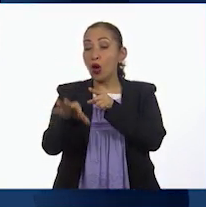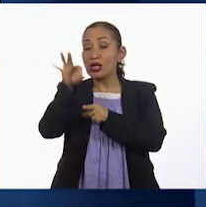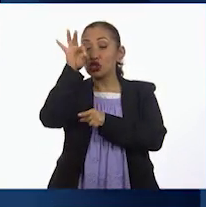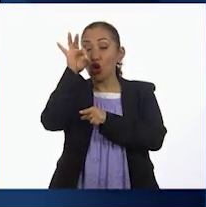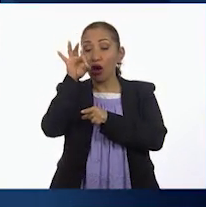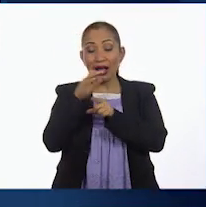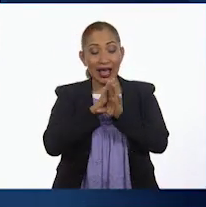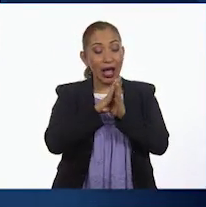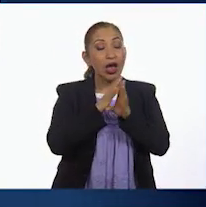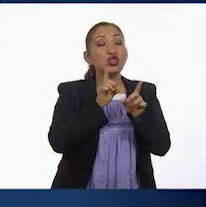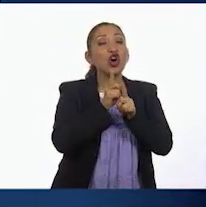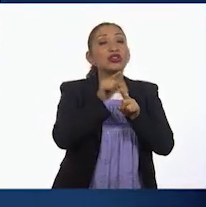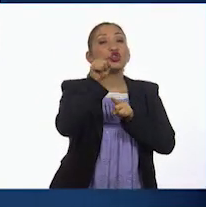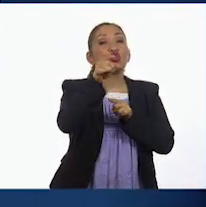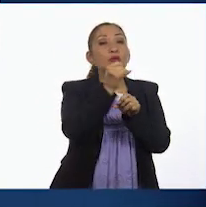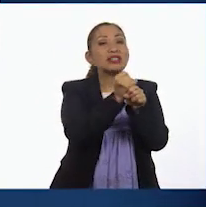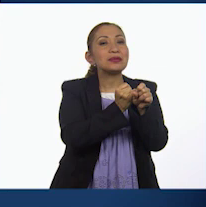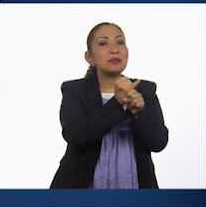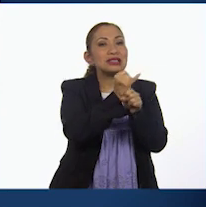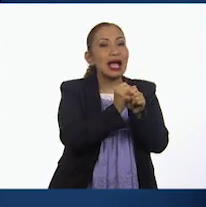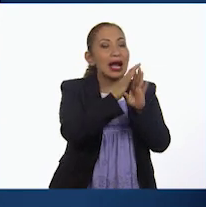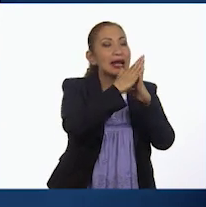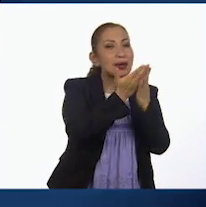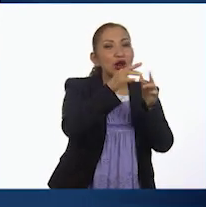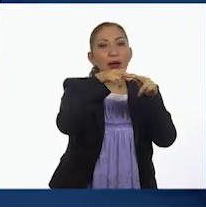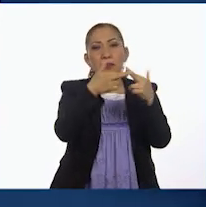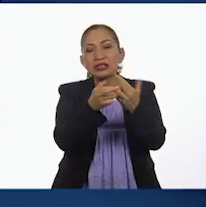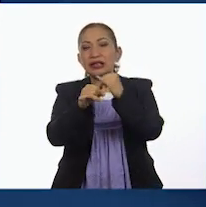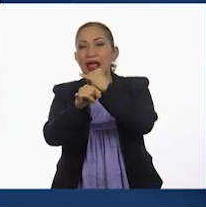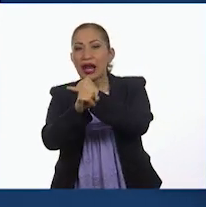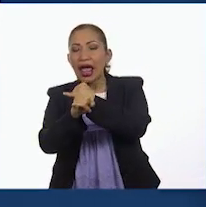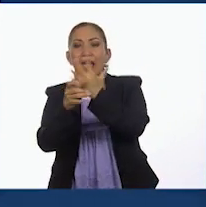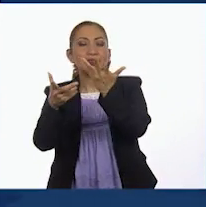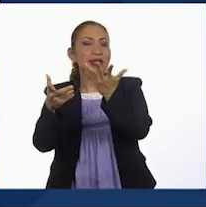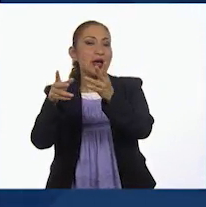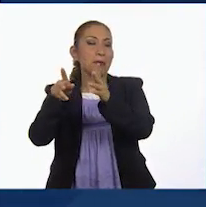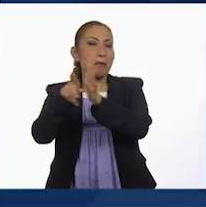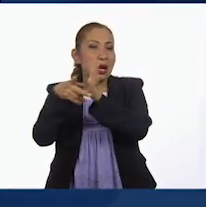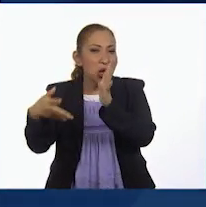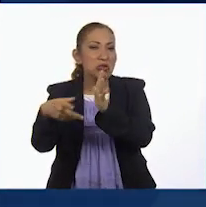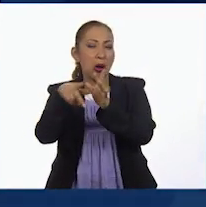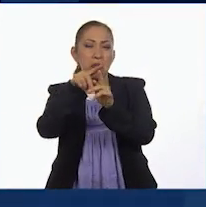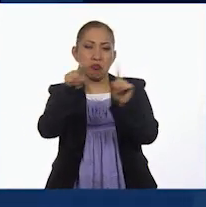las fuentes de dónde vas a recabar la información. Muy bien, nosotros ya lo hicimos